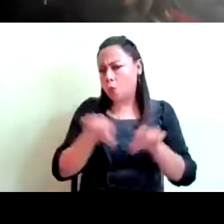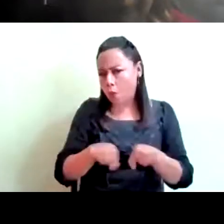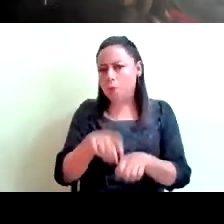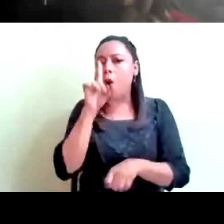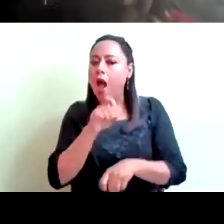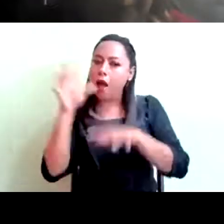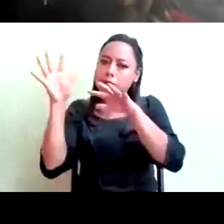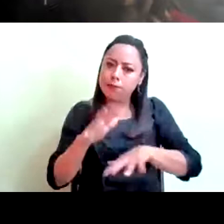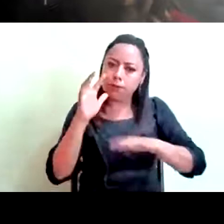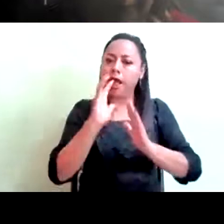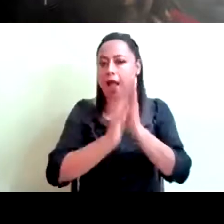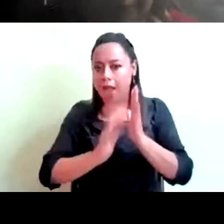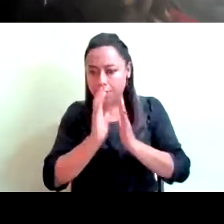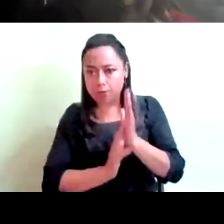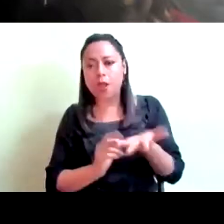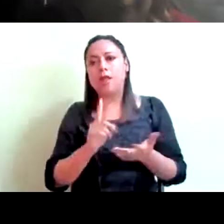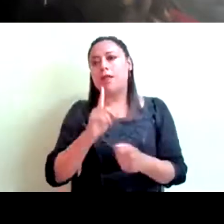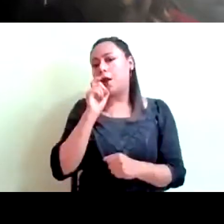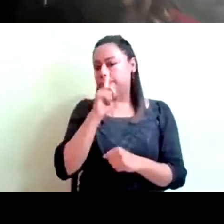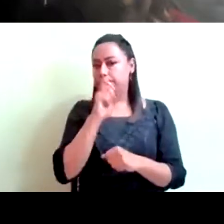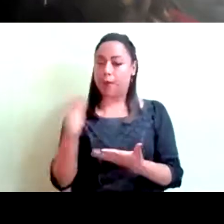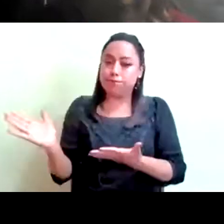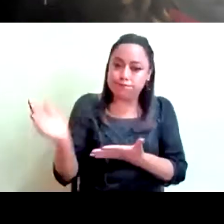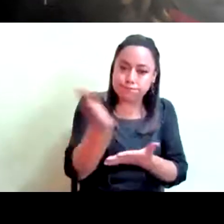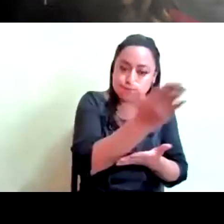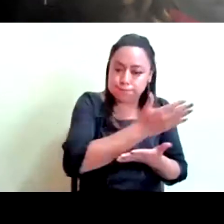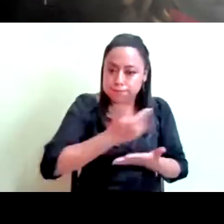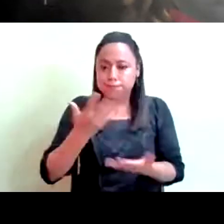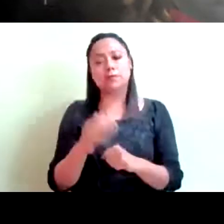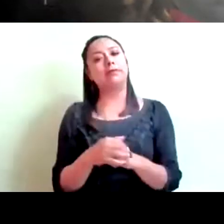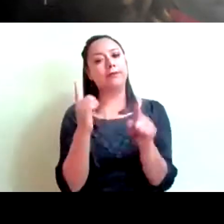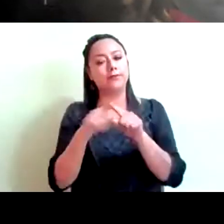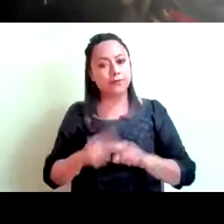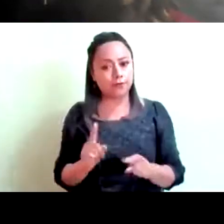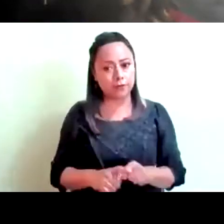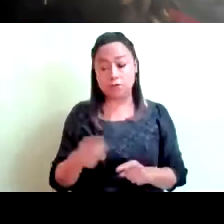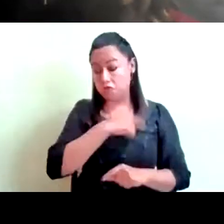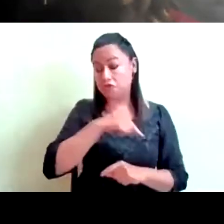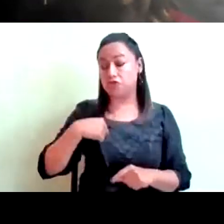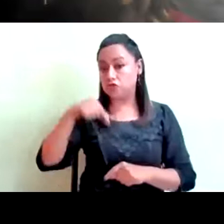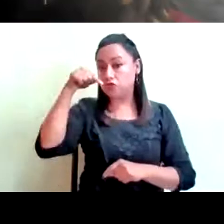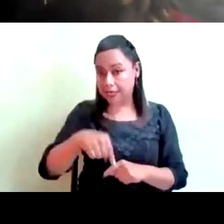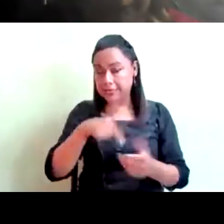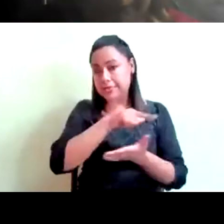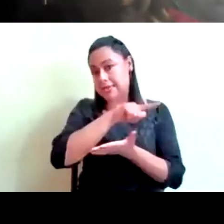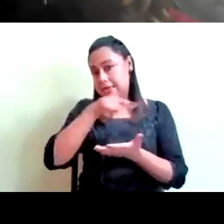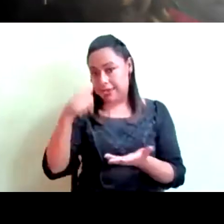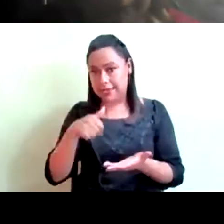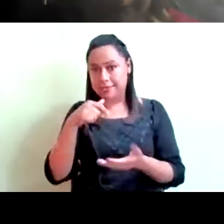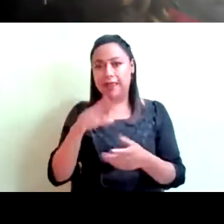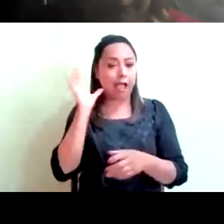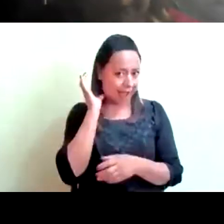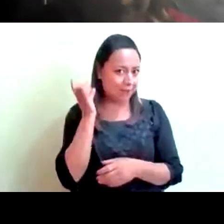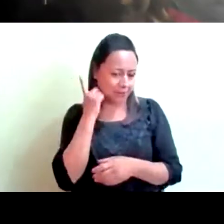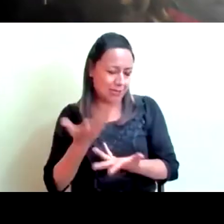desde los programas que se hagan de gobierno y nosotros en el legislativo. Todos ustedes con sus investigaciones y